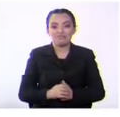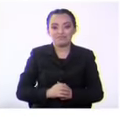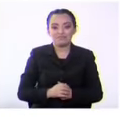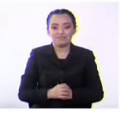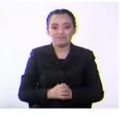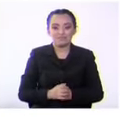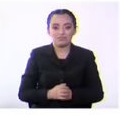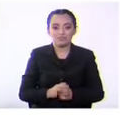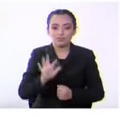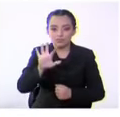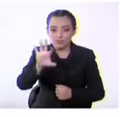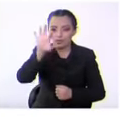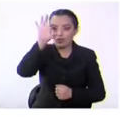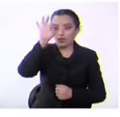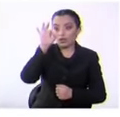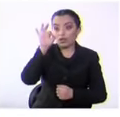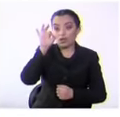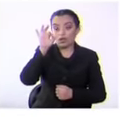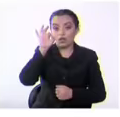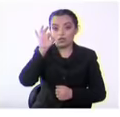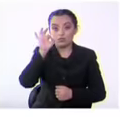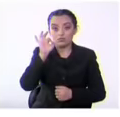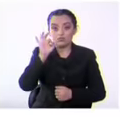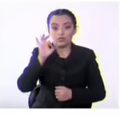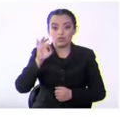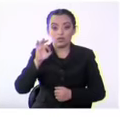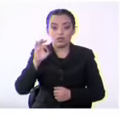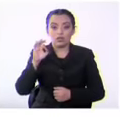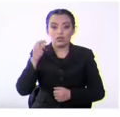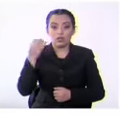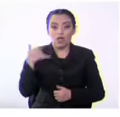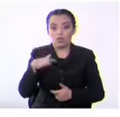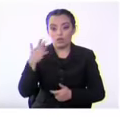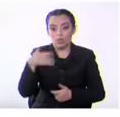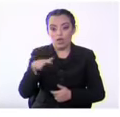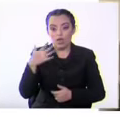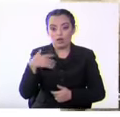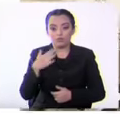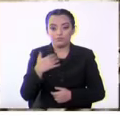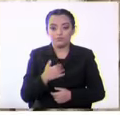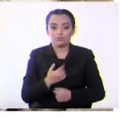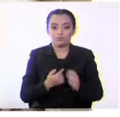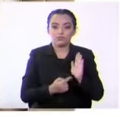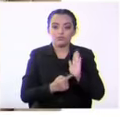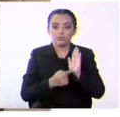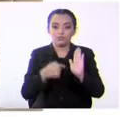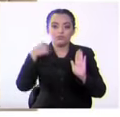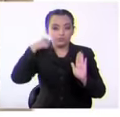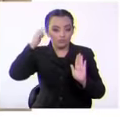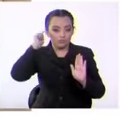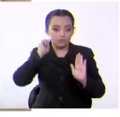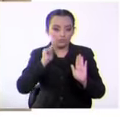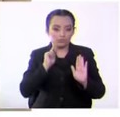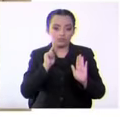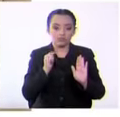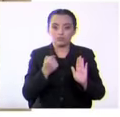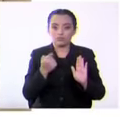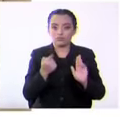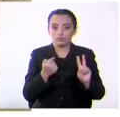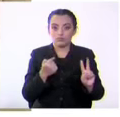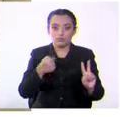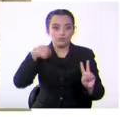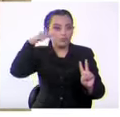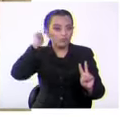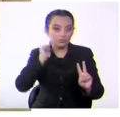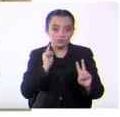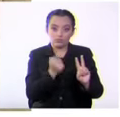La selección natural, presentada en 1859 por Charles Darwin y Alfred Wallace, de forma independiente,